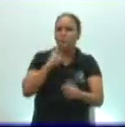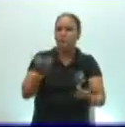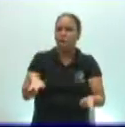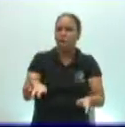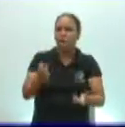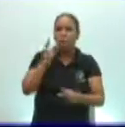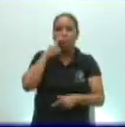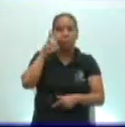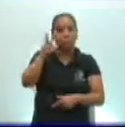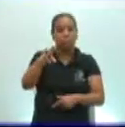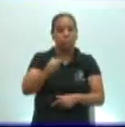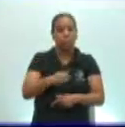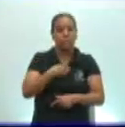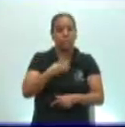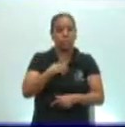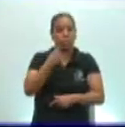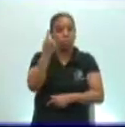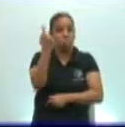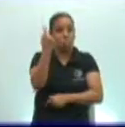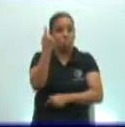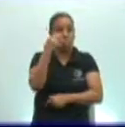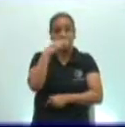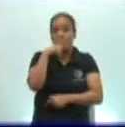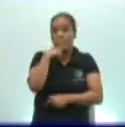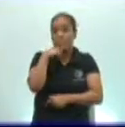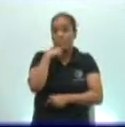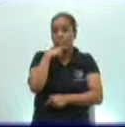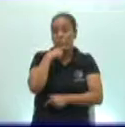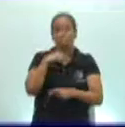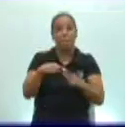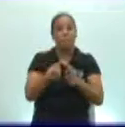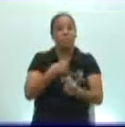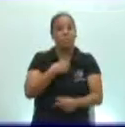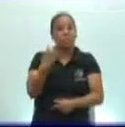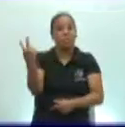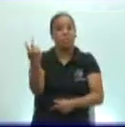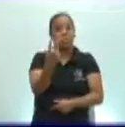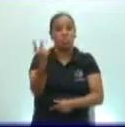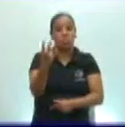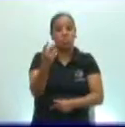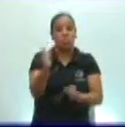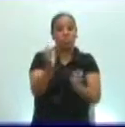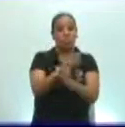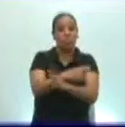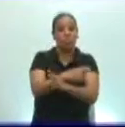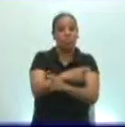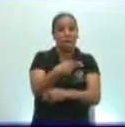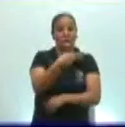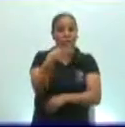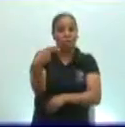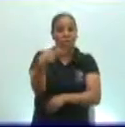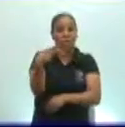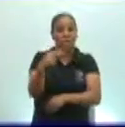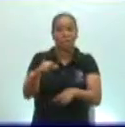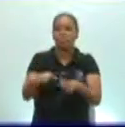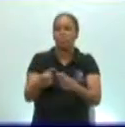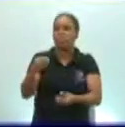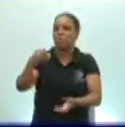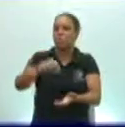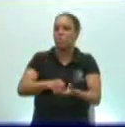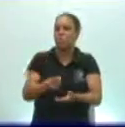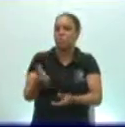tenemos un átomo de oxígeno, pero tenemos 2 átomos de hidrógeno. Por eso colocamos el subíndice